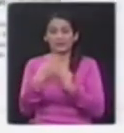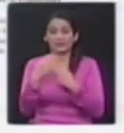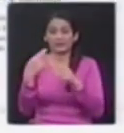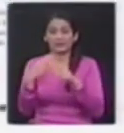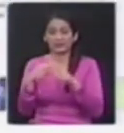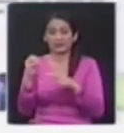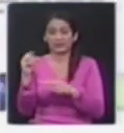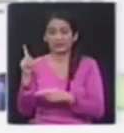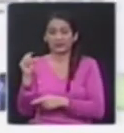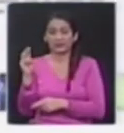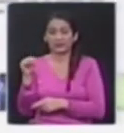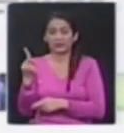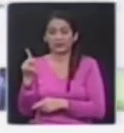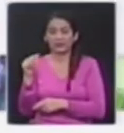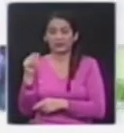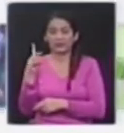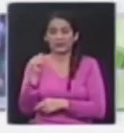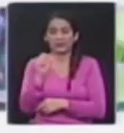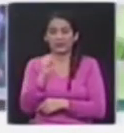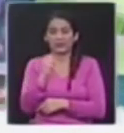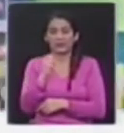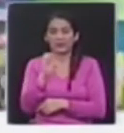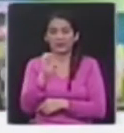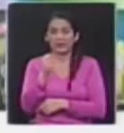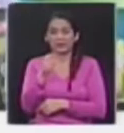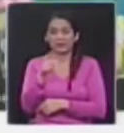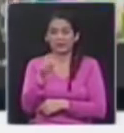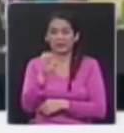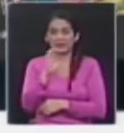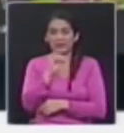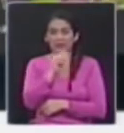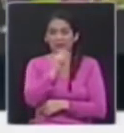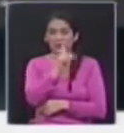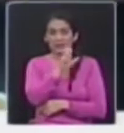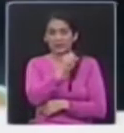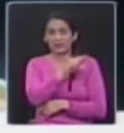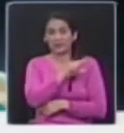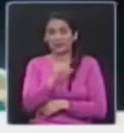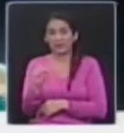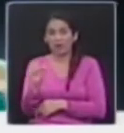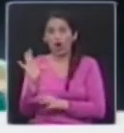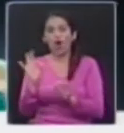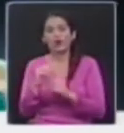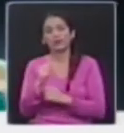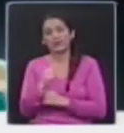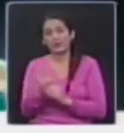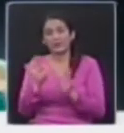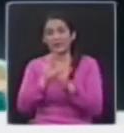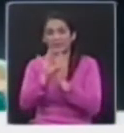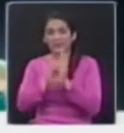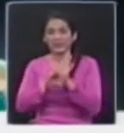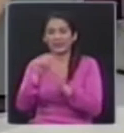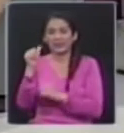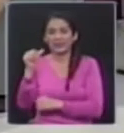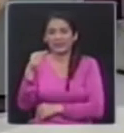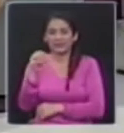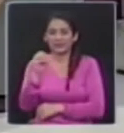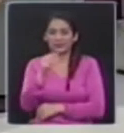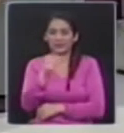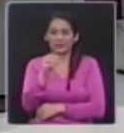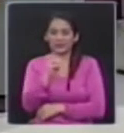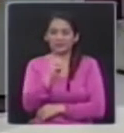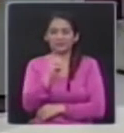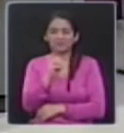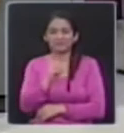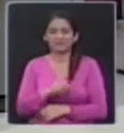Facebook, es Olimpiadas Especiales de Ecuador o Agogo Oro o Agogo Ecuador en Facebook. En cuanto a la responsabilidad